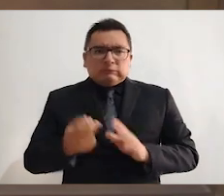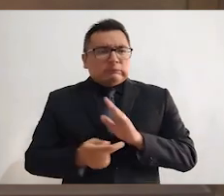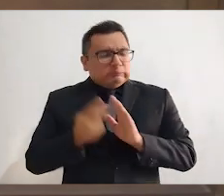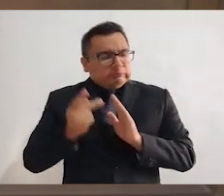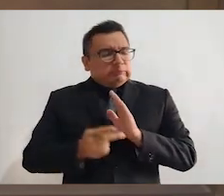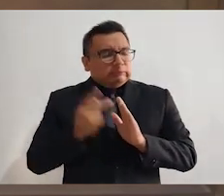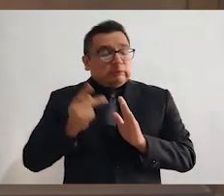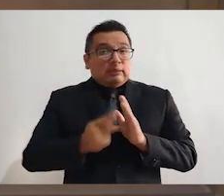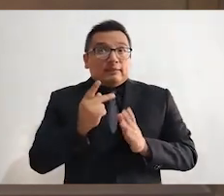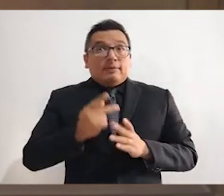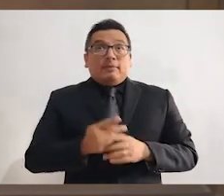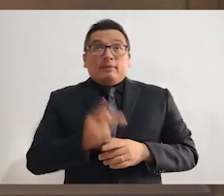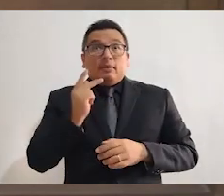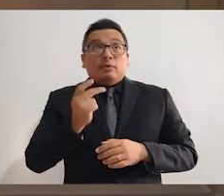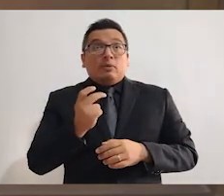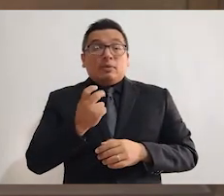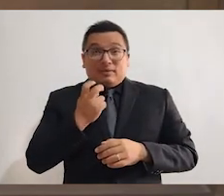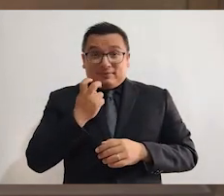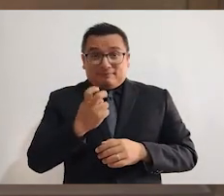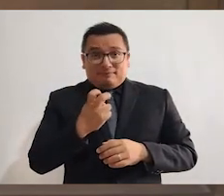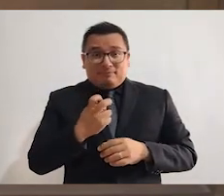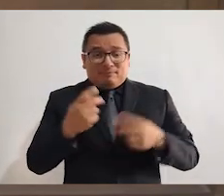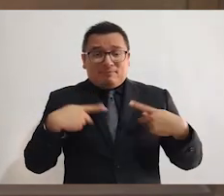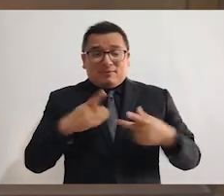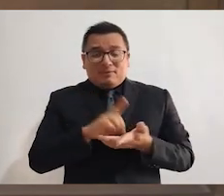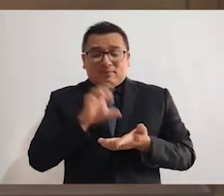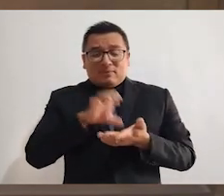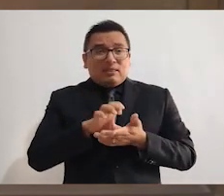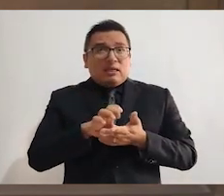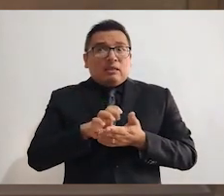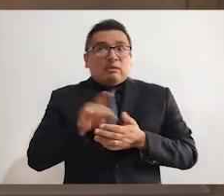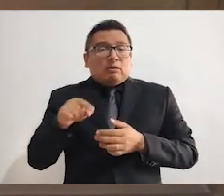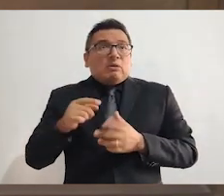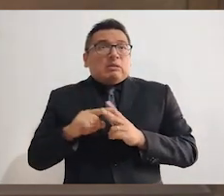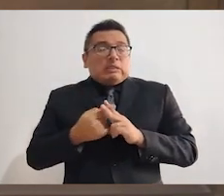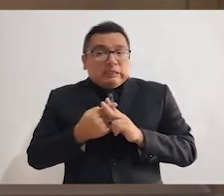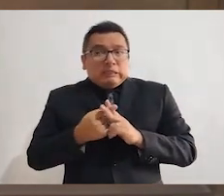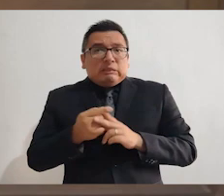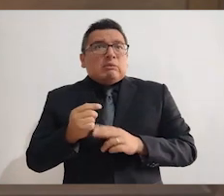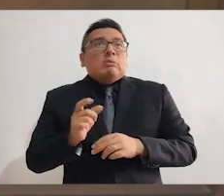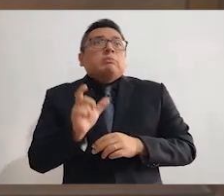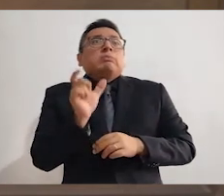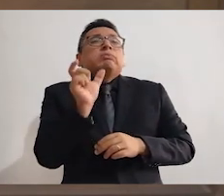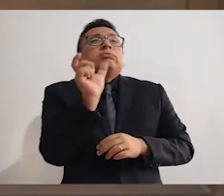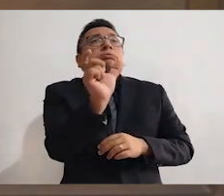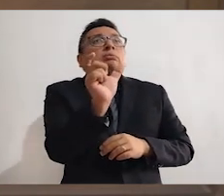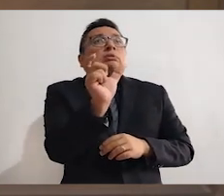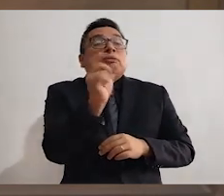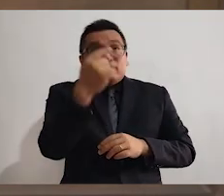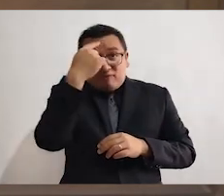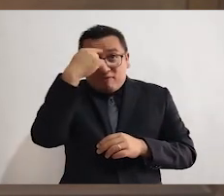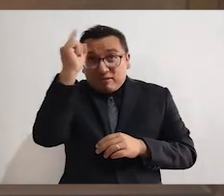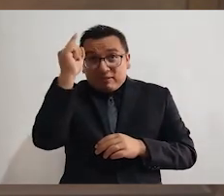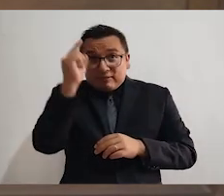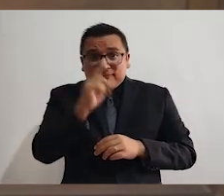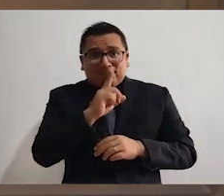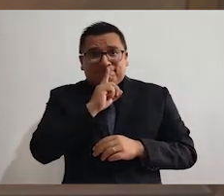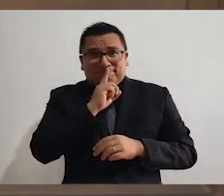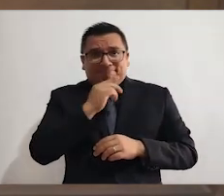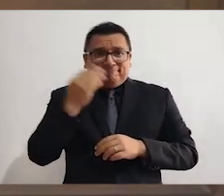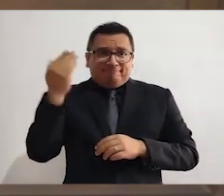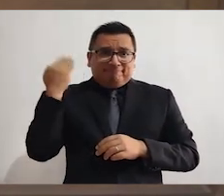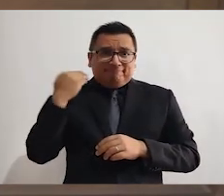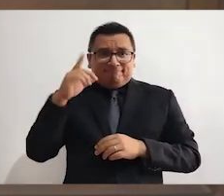realidad es que desde ahí las personas con discapacidad no tenían facilidad para tramitar su